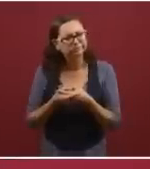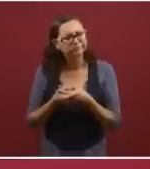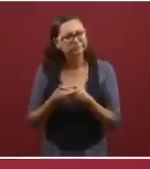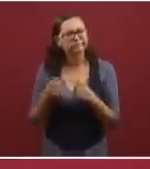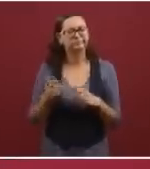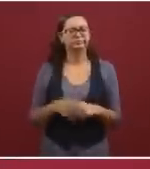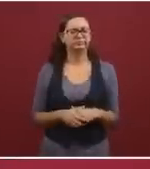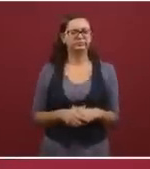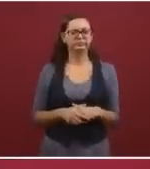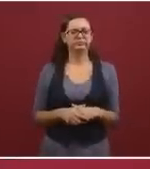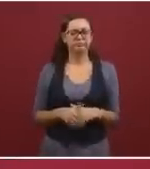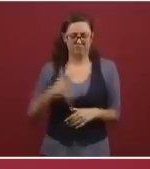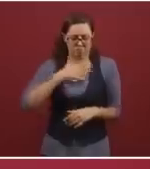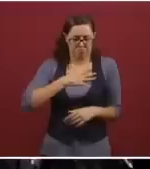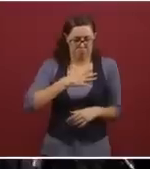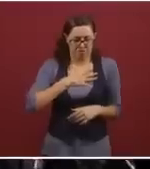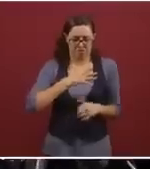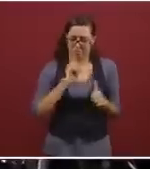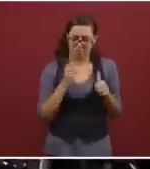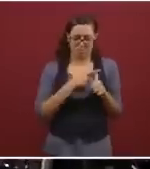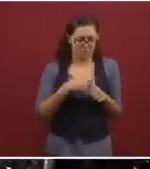se piensa en lo personal?